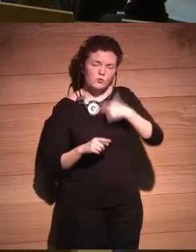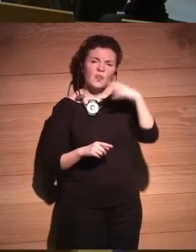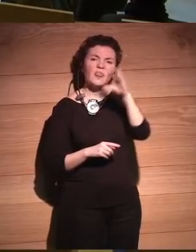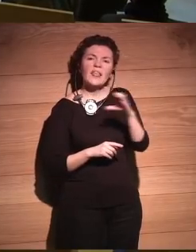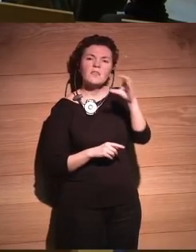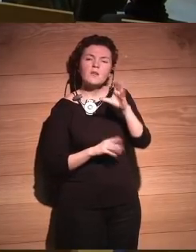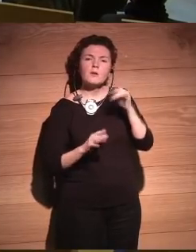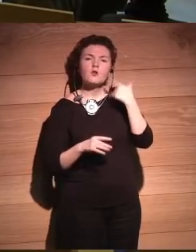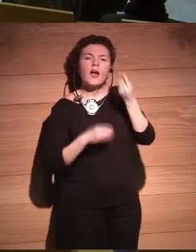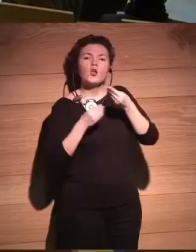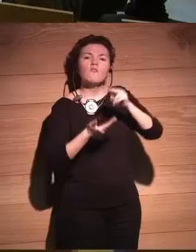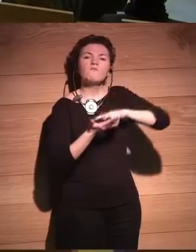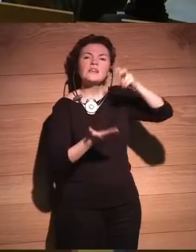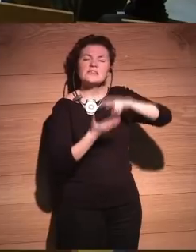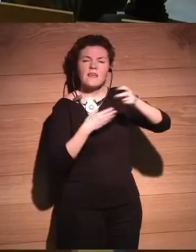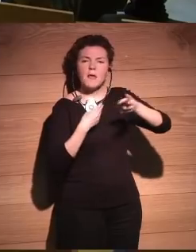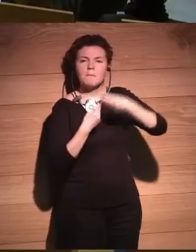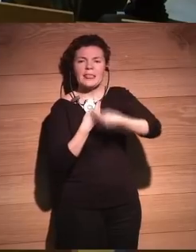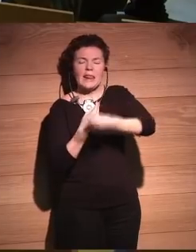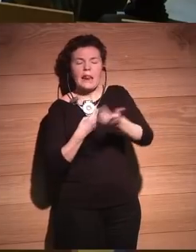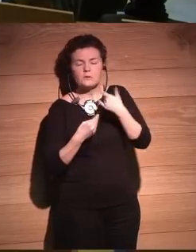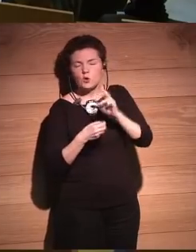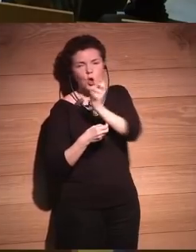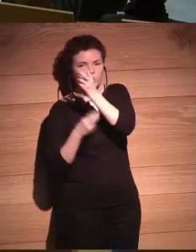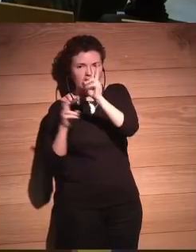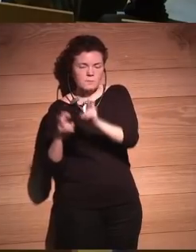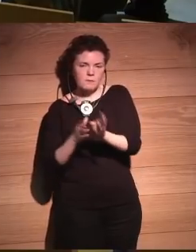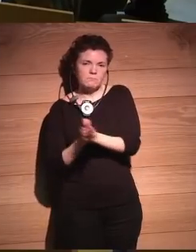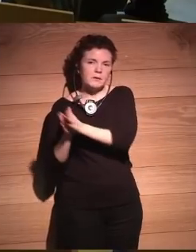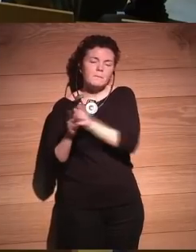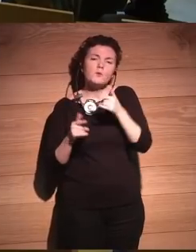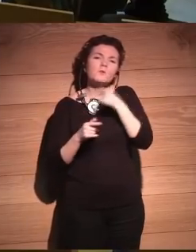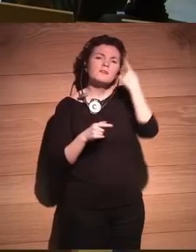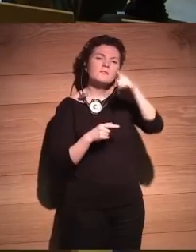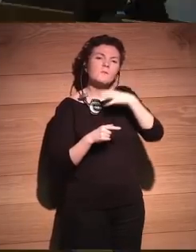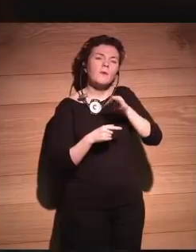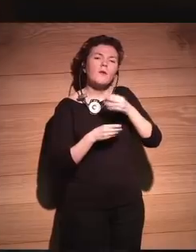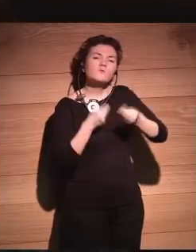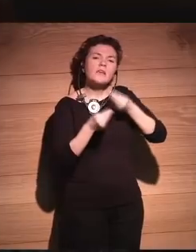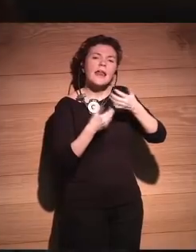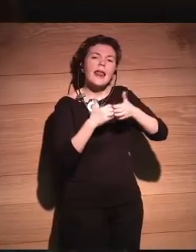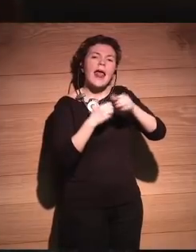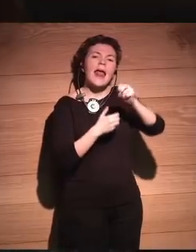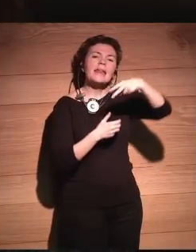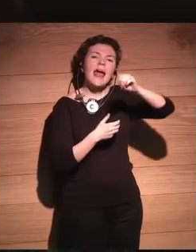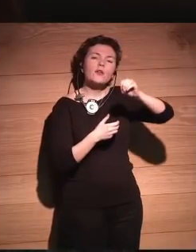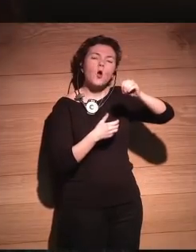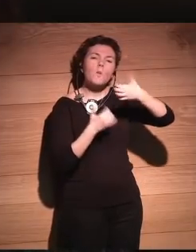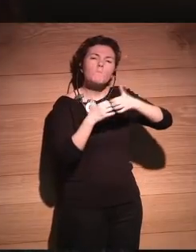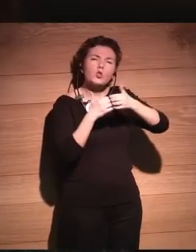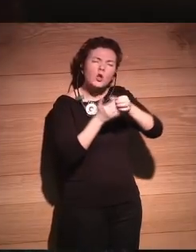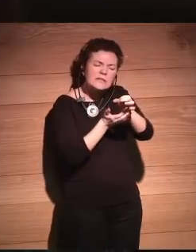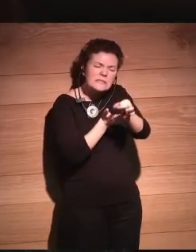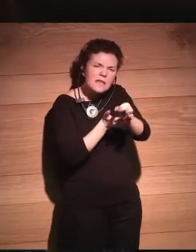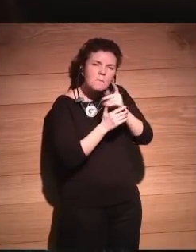científica, pero, bueno, hago física de materiales, con lo cual no es mi campo. Pero me gustaría saber si se pueden utilizar nanomotores para el suministro